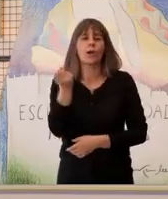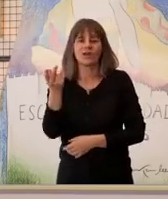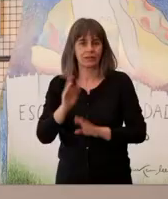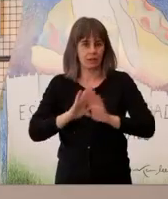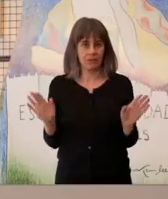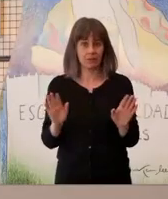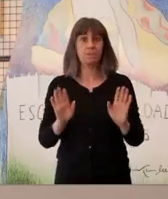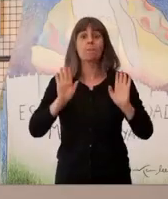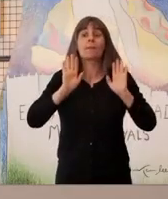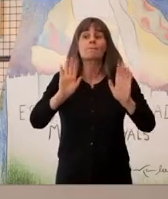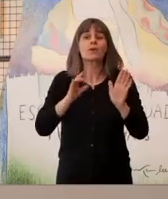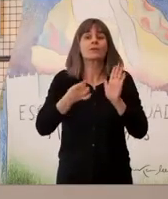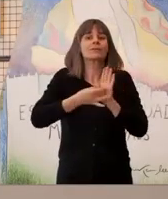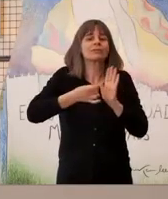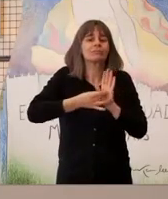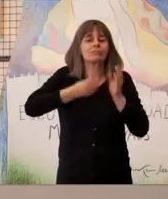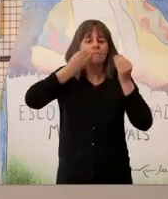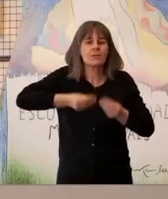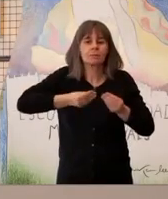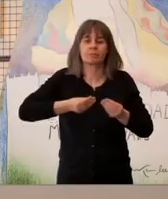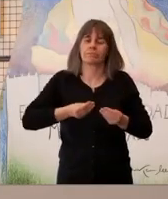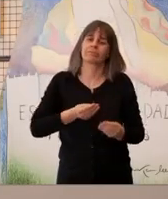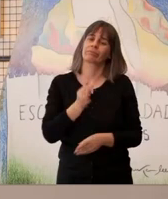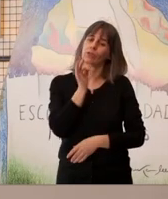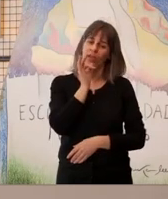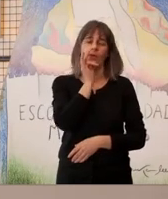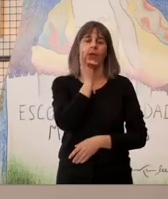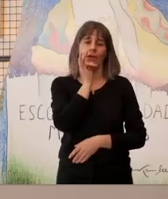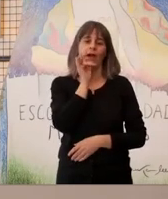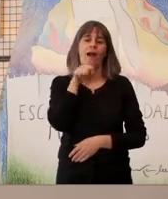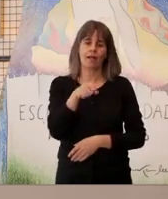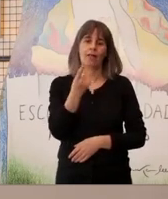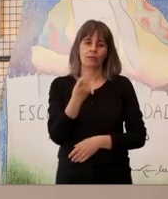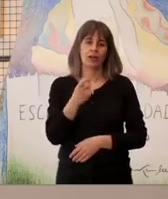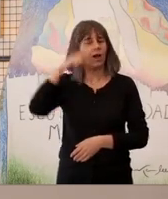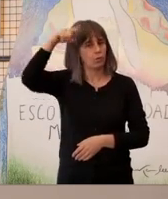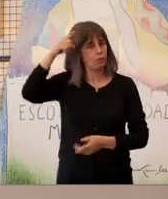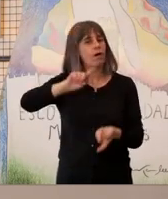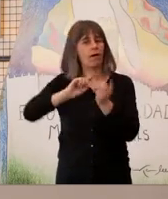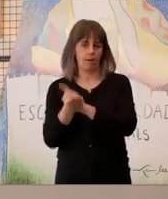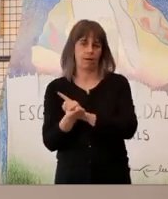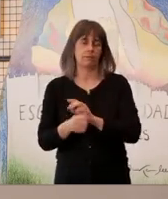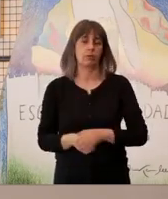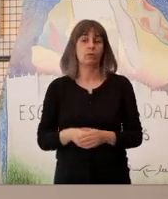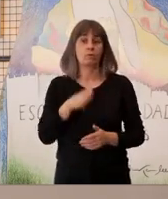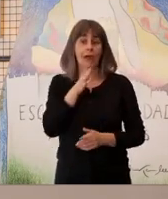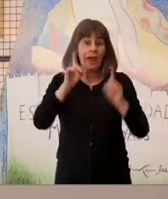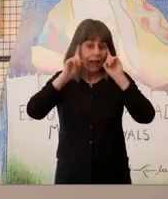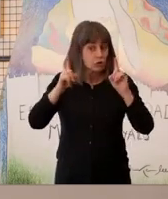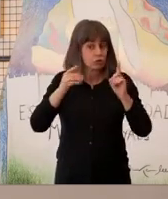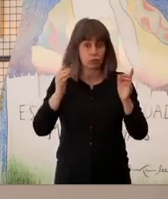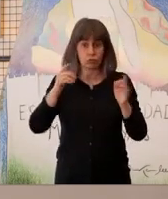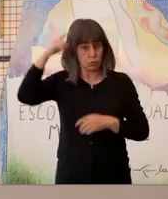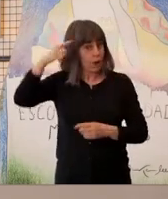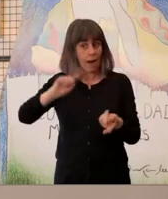que es cualitativo resulta que no y ahí es donde Necesitamos este cambio cultural porque si no lo que se reproduce